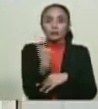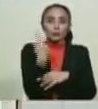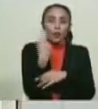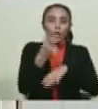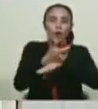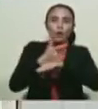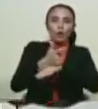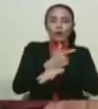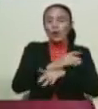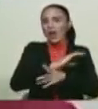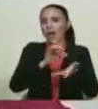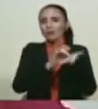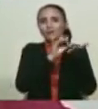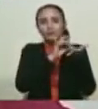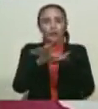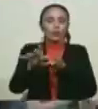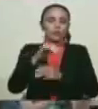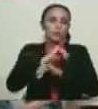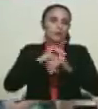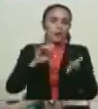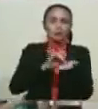A cortarle la cabeza a todos.